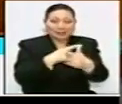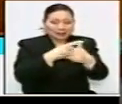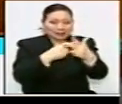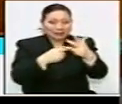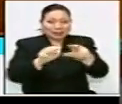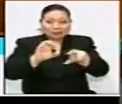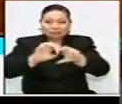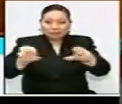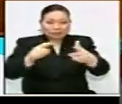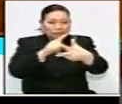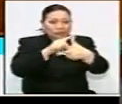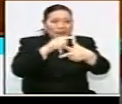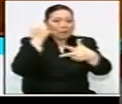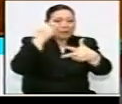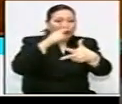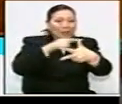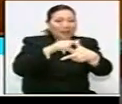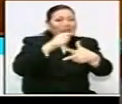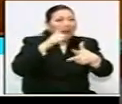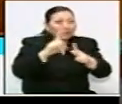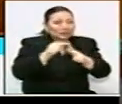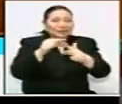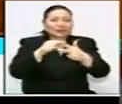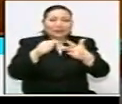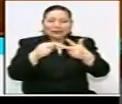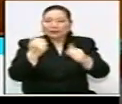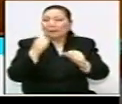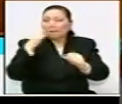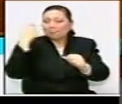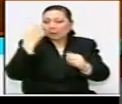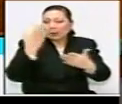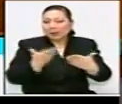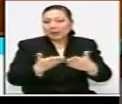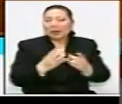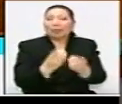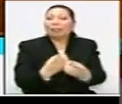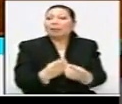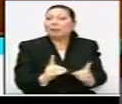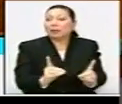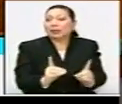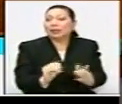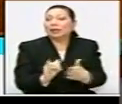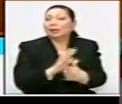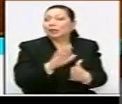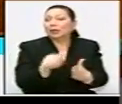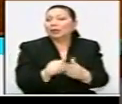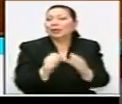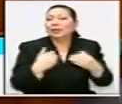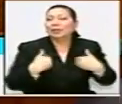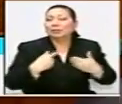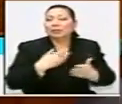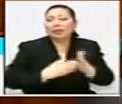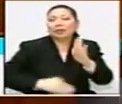separación de poderes que debe fortalecer el sistema político democrático que pretendemos todos construir.